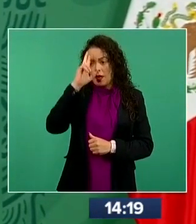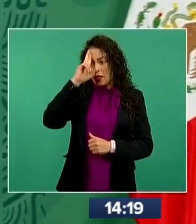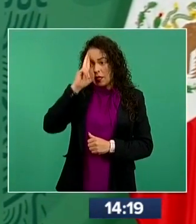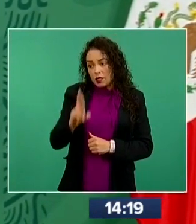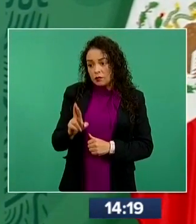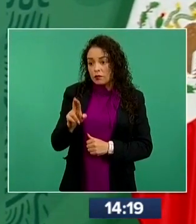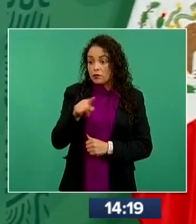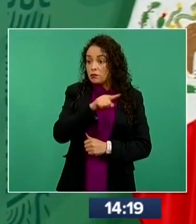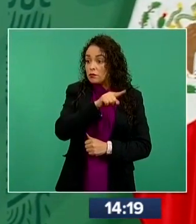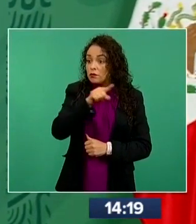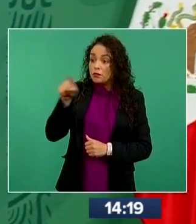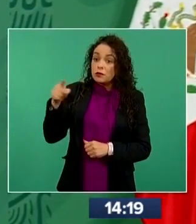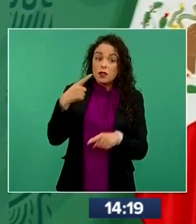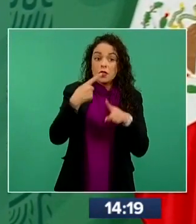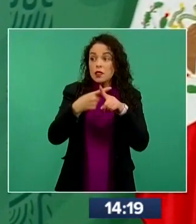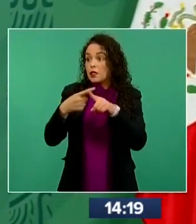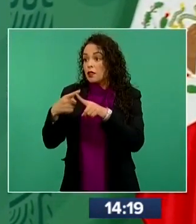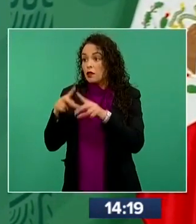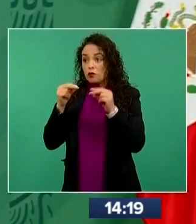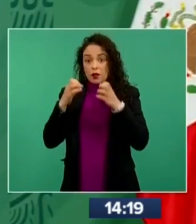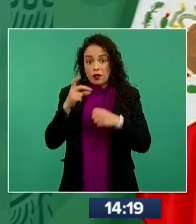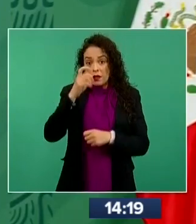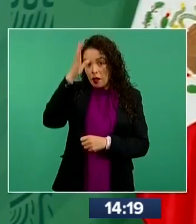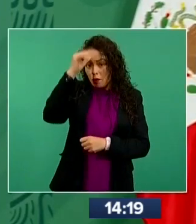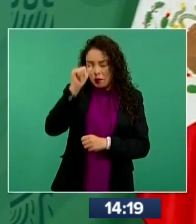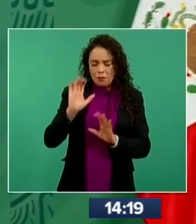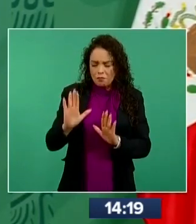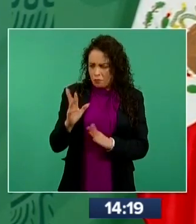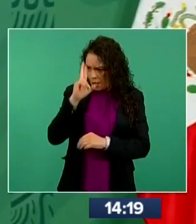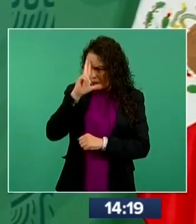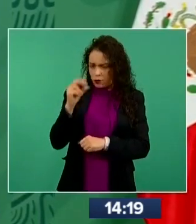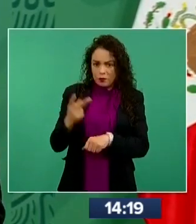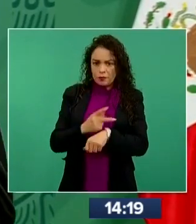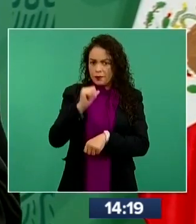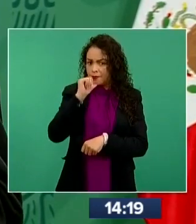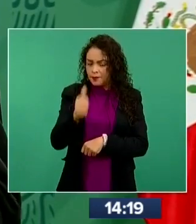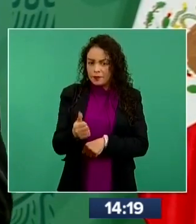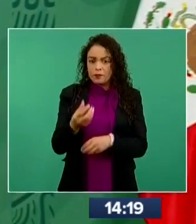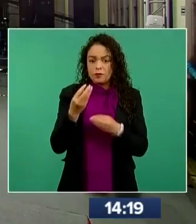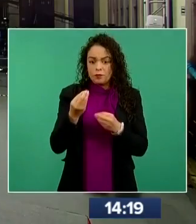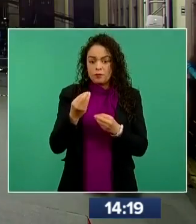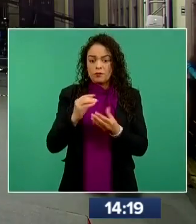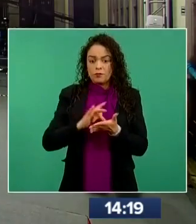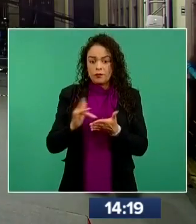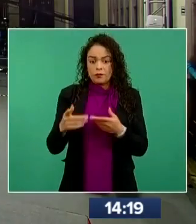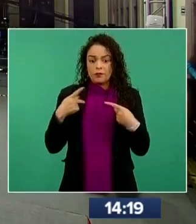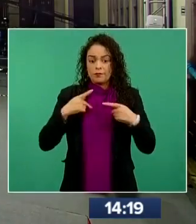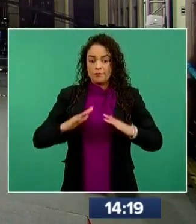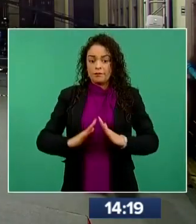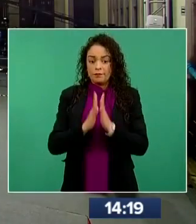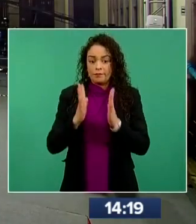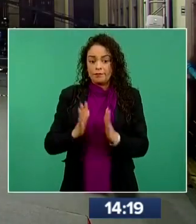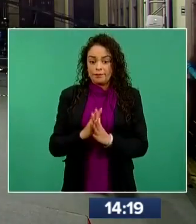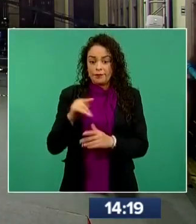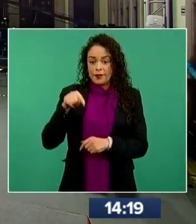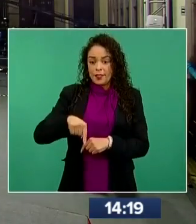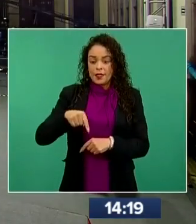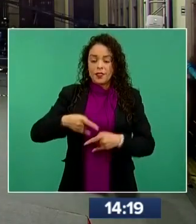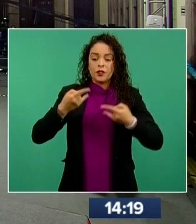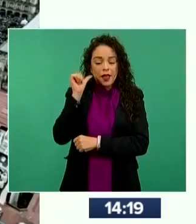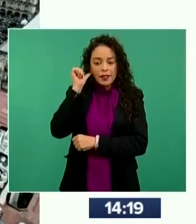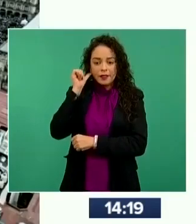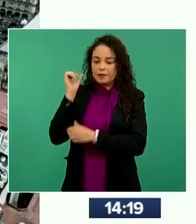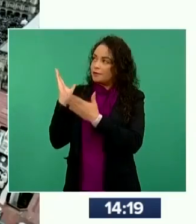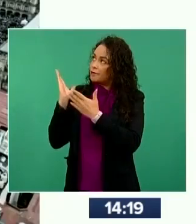por el tercer aniversario del inicio de su gobierno al evento asistieron 250.000 personas según el reporte del gobierno